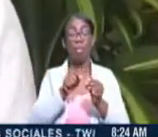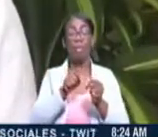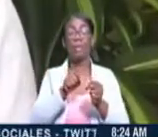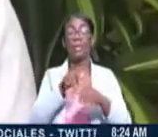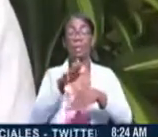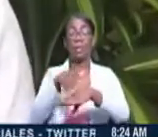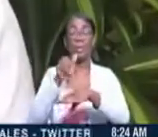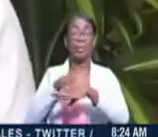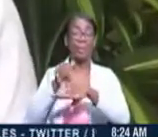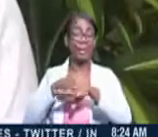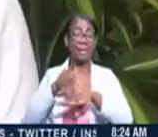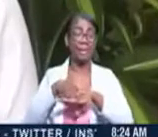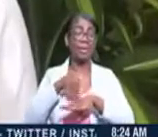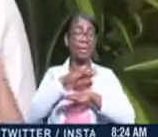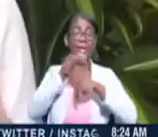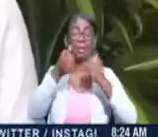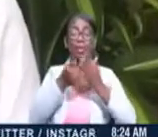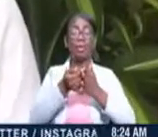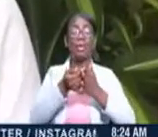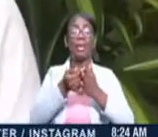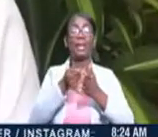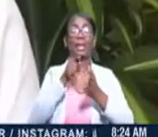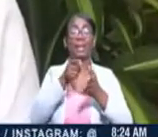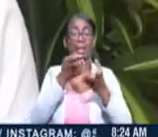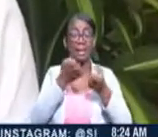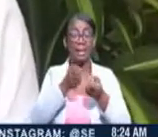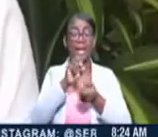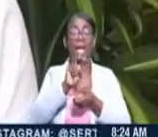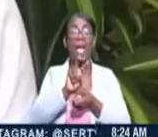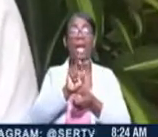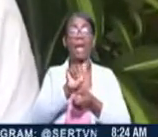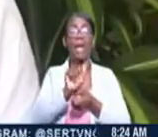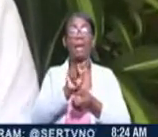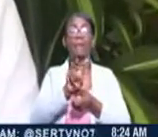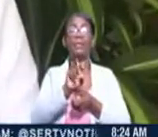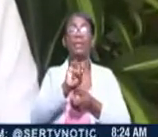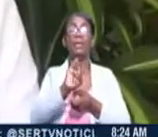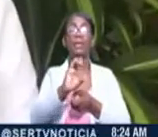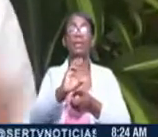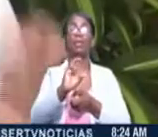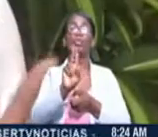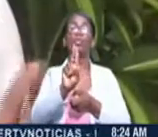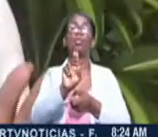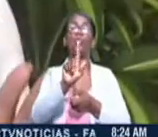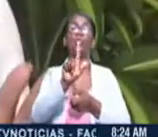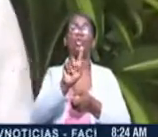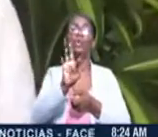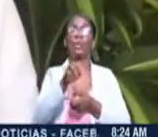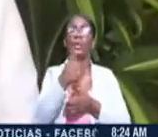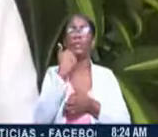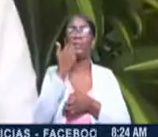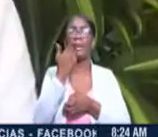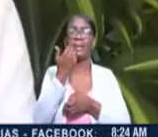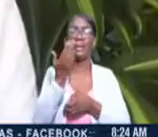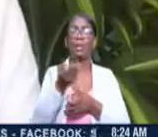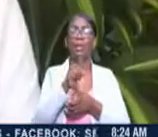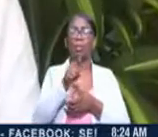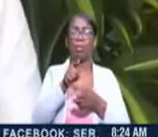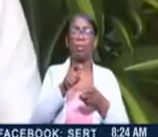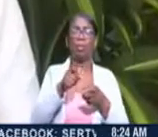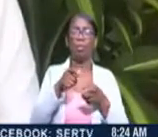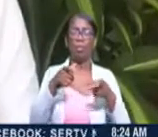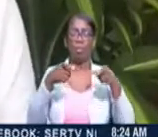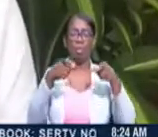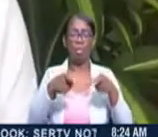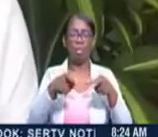que están interesadas en convertirse a acuicultor, porque definitivamente es muy sencillo. En